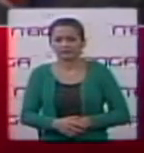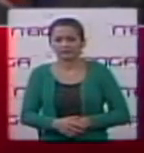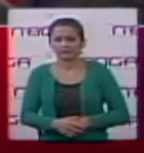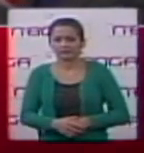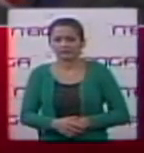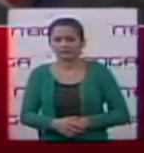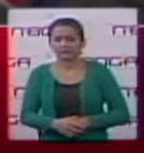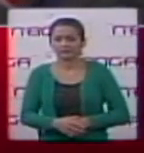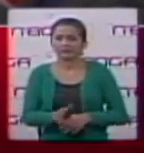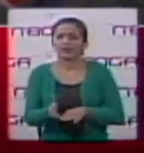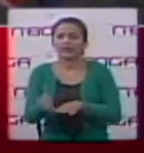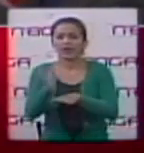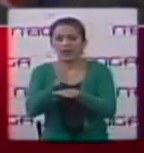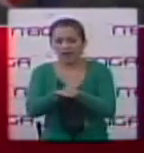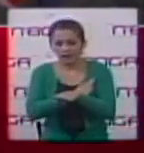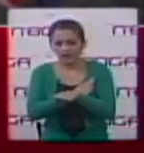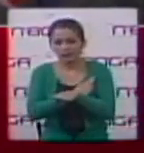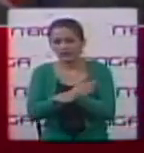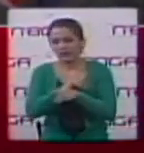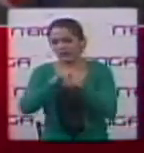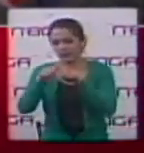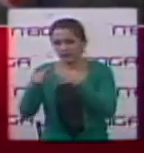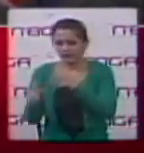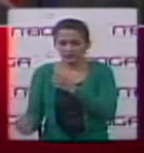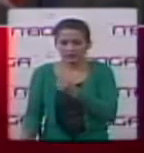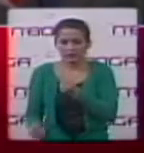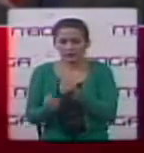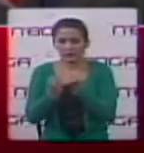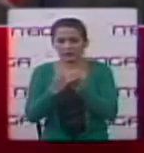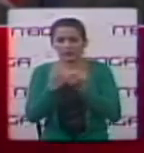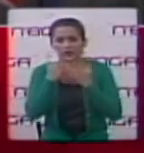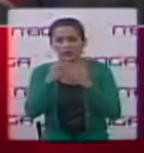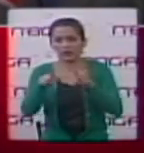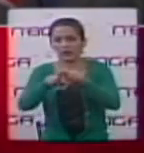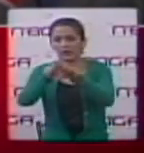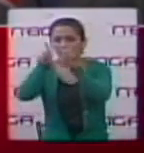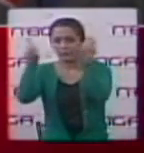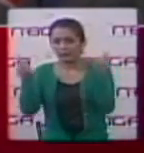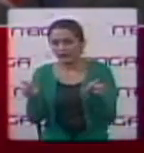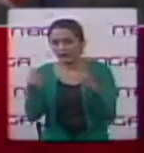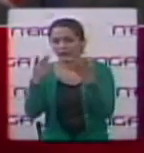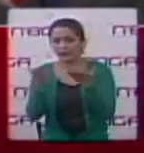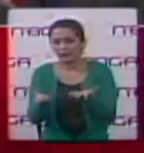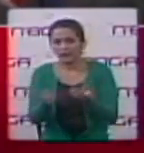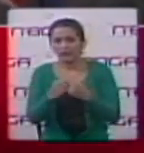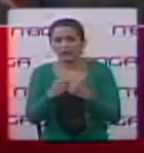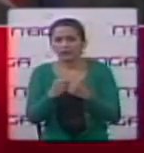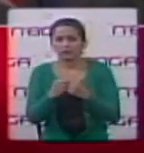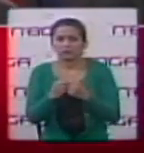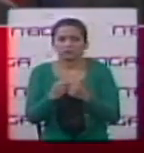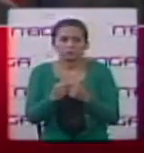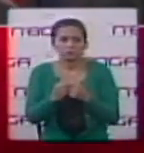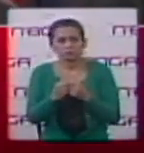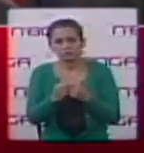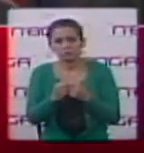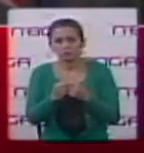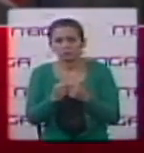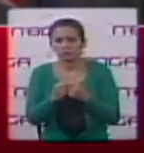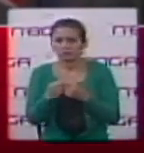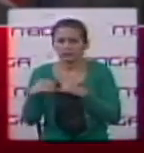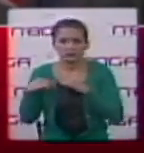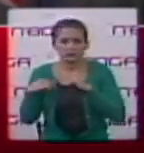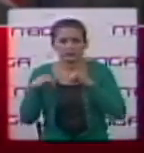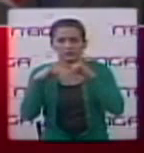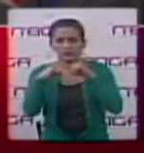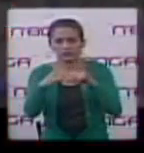de la teleton colaborar con todos pedirle a la gente a las empresas que vayan de a poco ir en este camino que